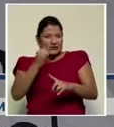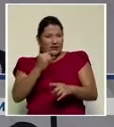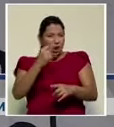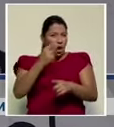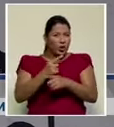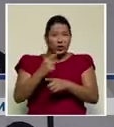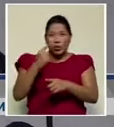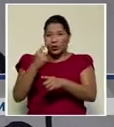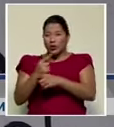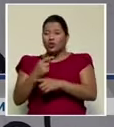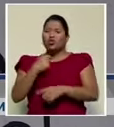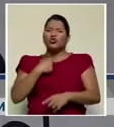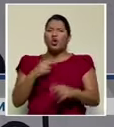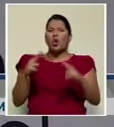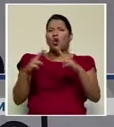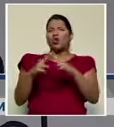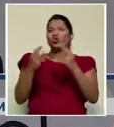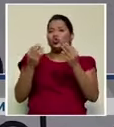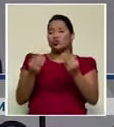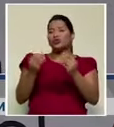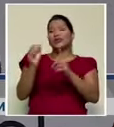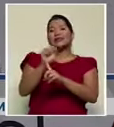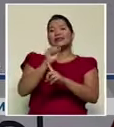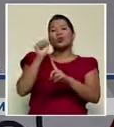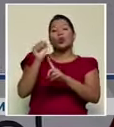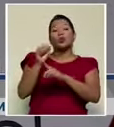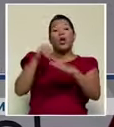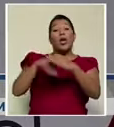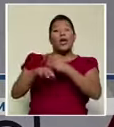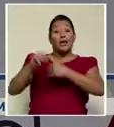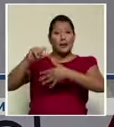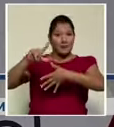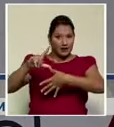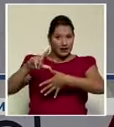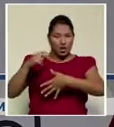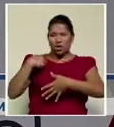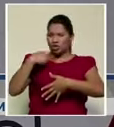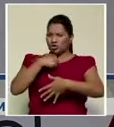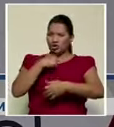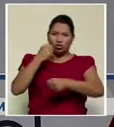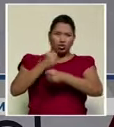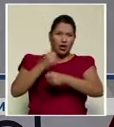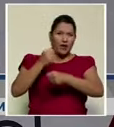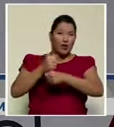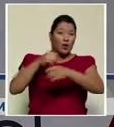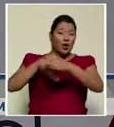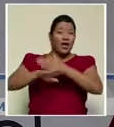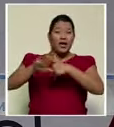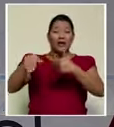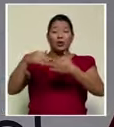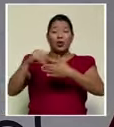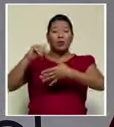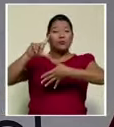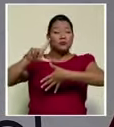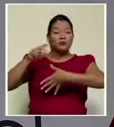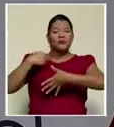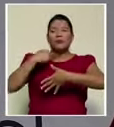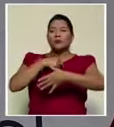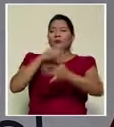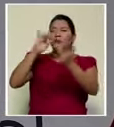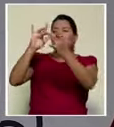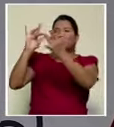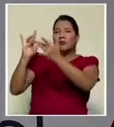Yo conozco muchas situaciones en América Latina, nosotros trabajamos en todo el continente y estamos en contacto con organismos electorales de toda